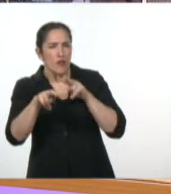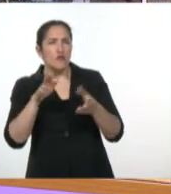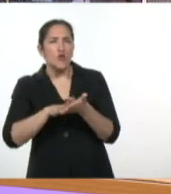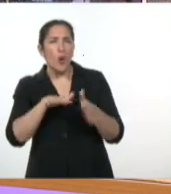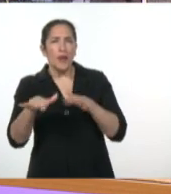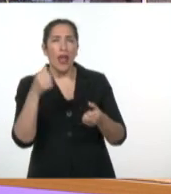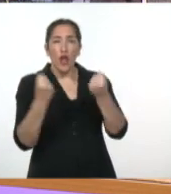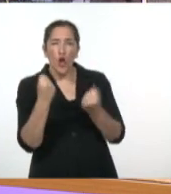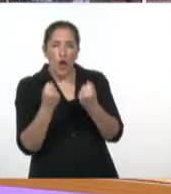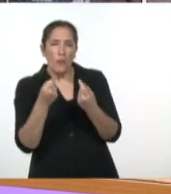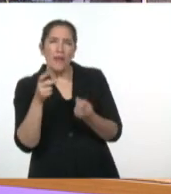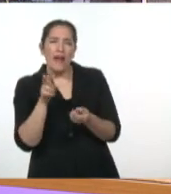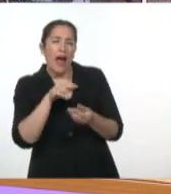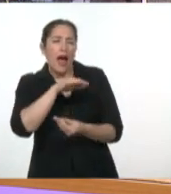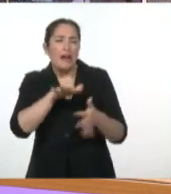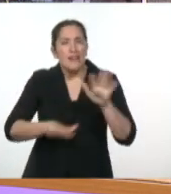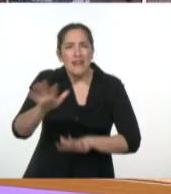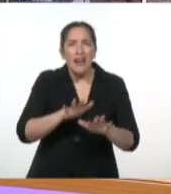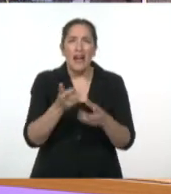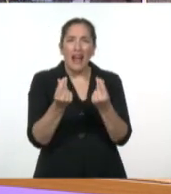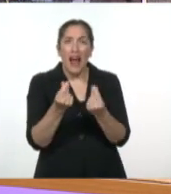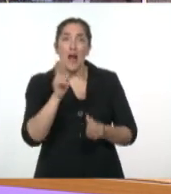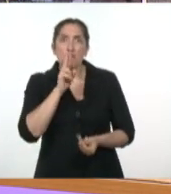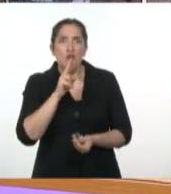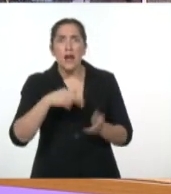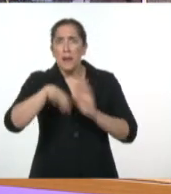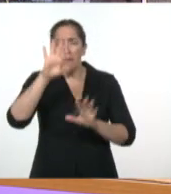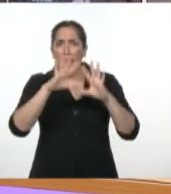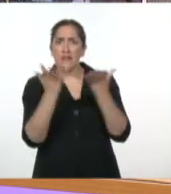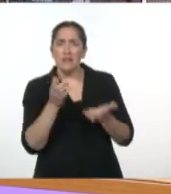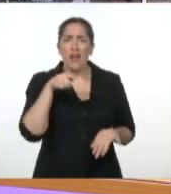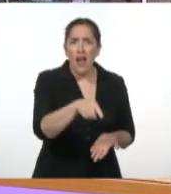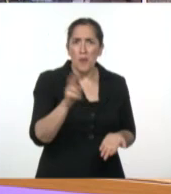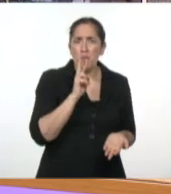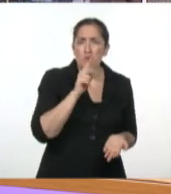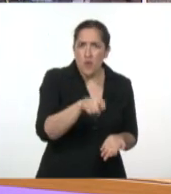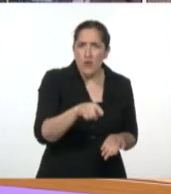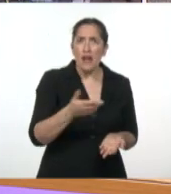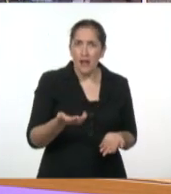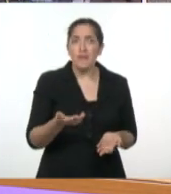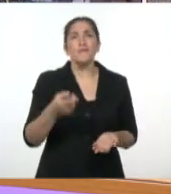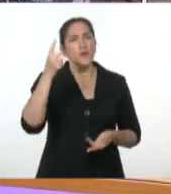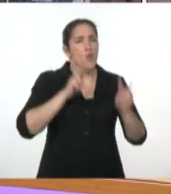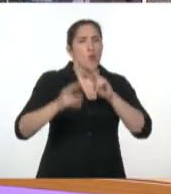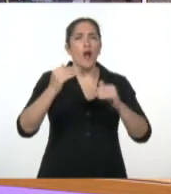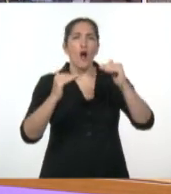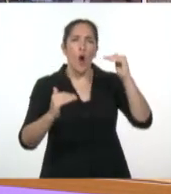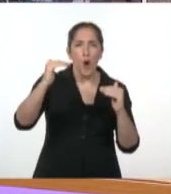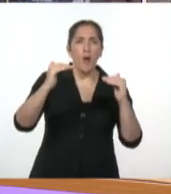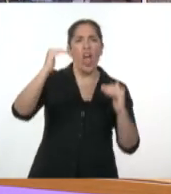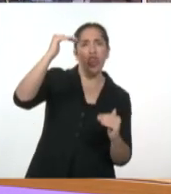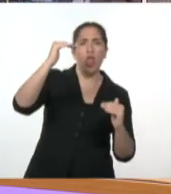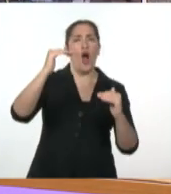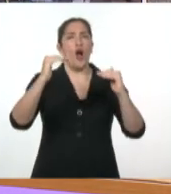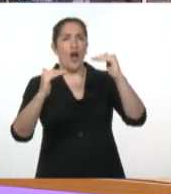que alguien, en este caso solamente y en general lo hace la mujer, pero bueno, pensemos que en un futuro si esto se distribuye, igual siguen siendo las